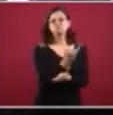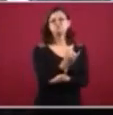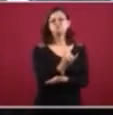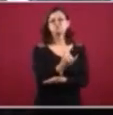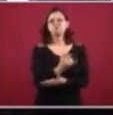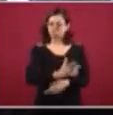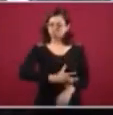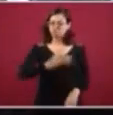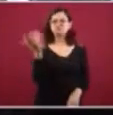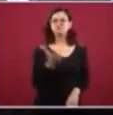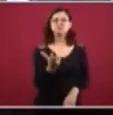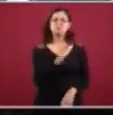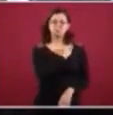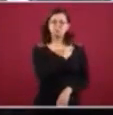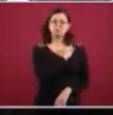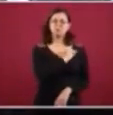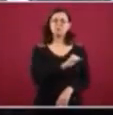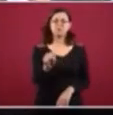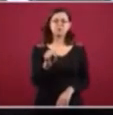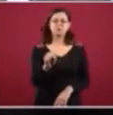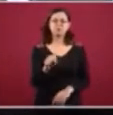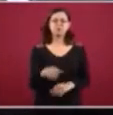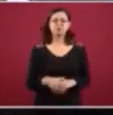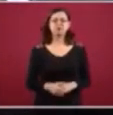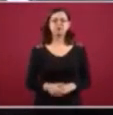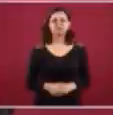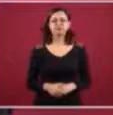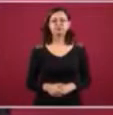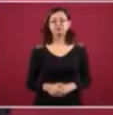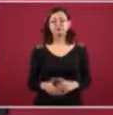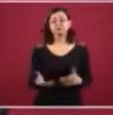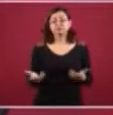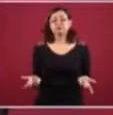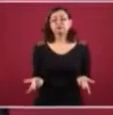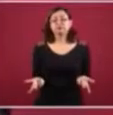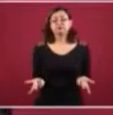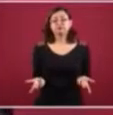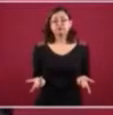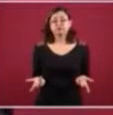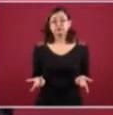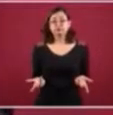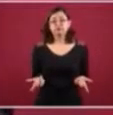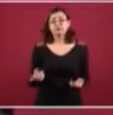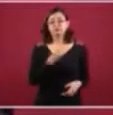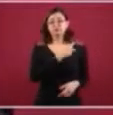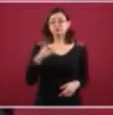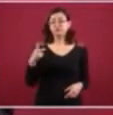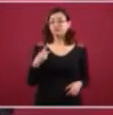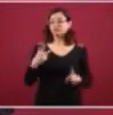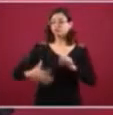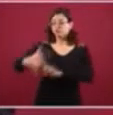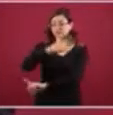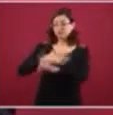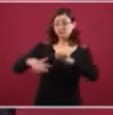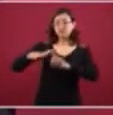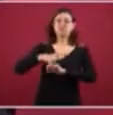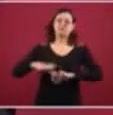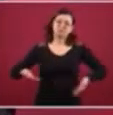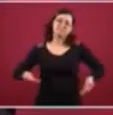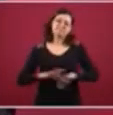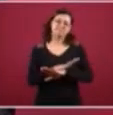camino de las conductas antisociales. Entonces, hay que cambiar las circunstancias.